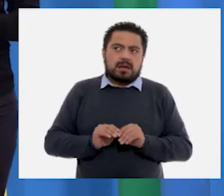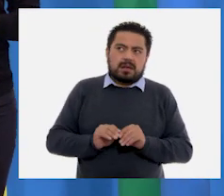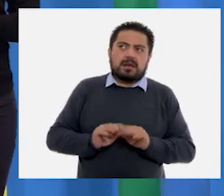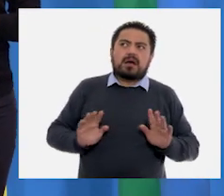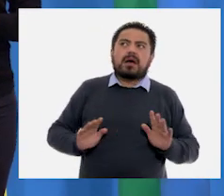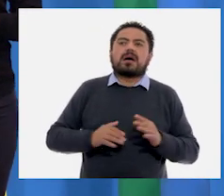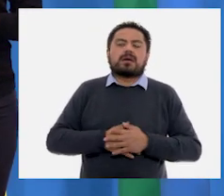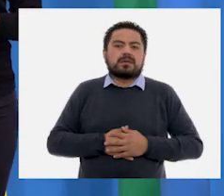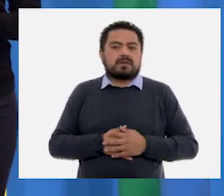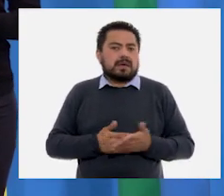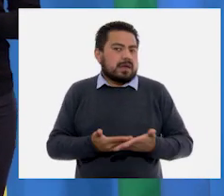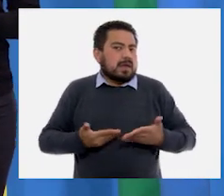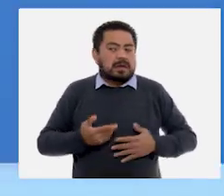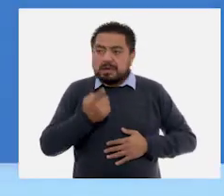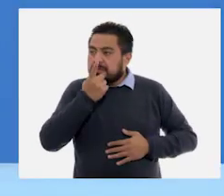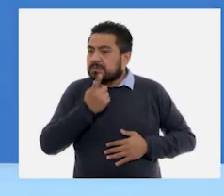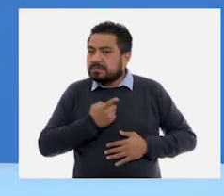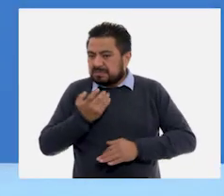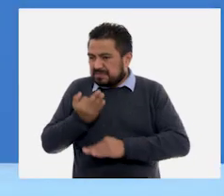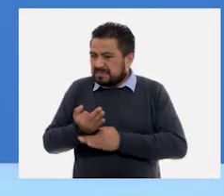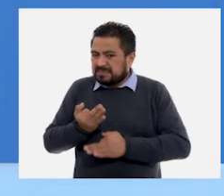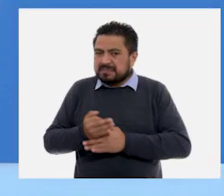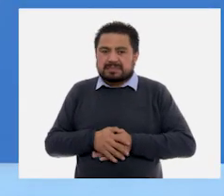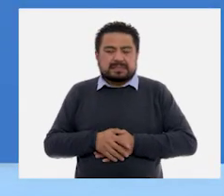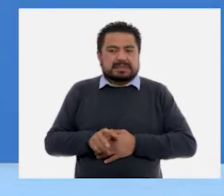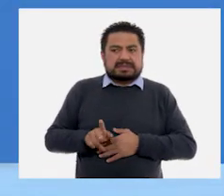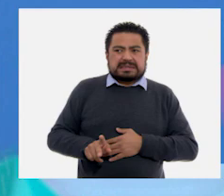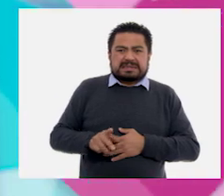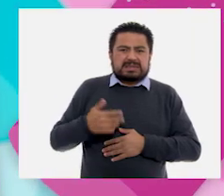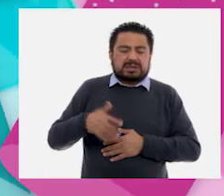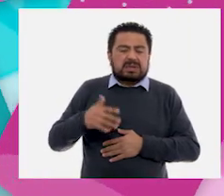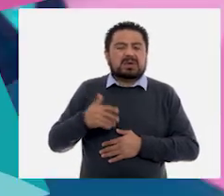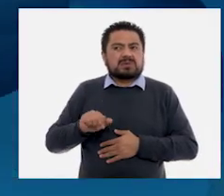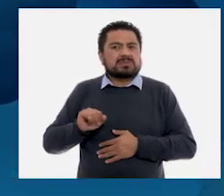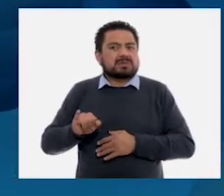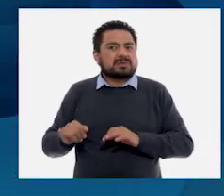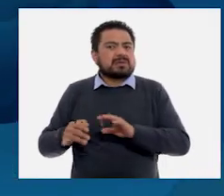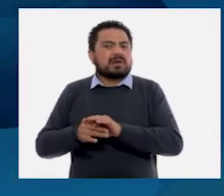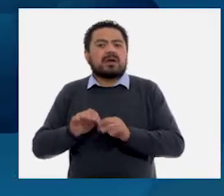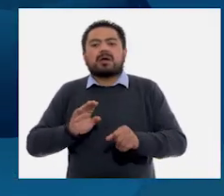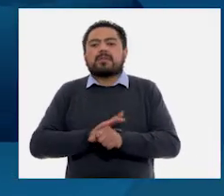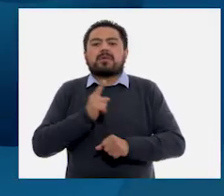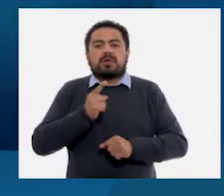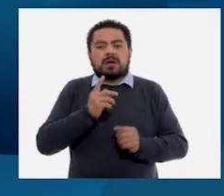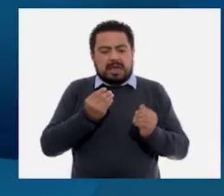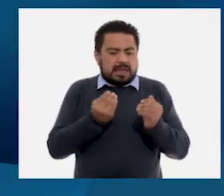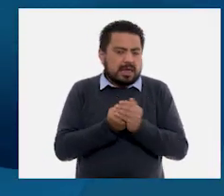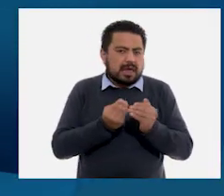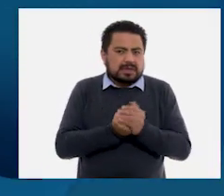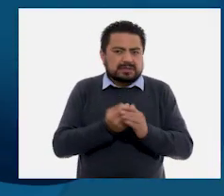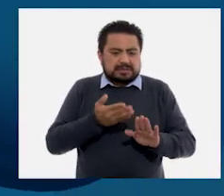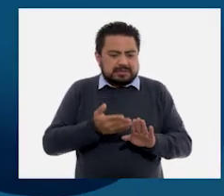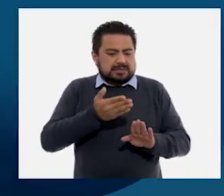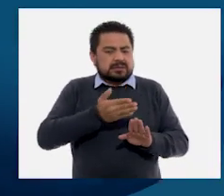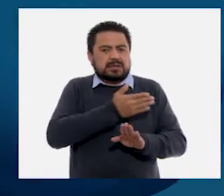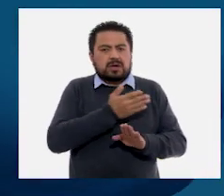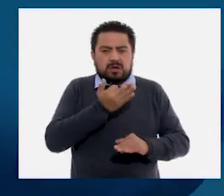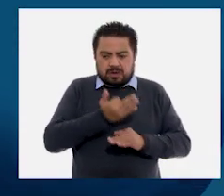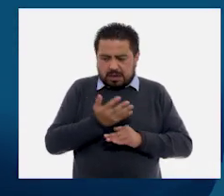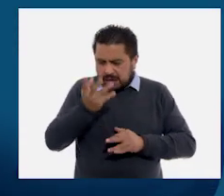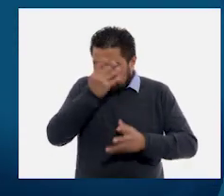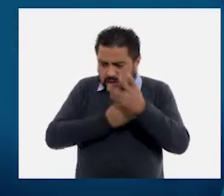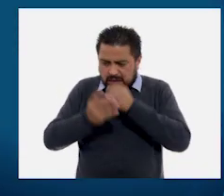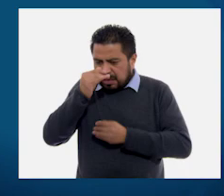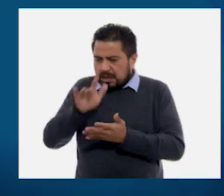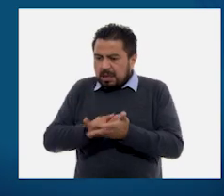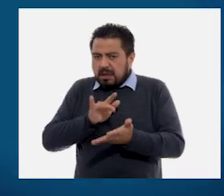Claro. Ahora que lo dice, maestra, parece obvio. Porque en nuestras clases pasadas hemos aprendido que